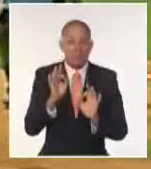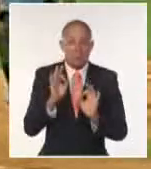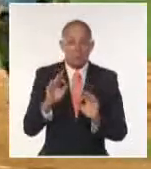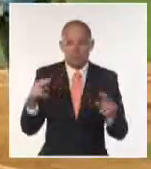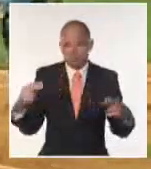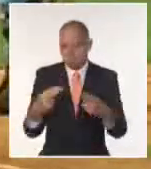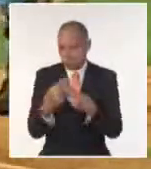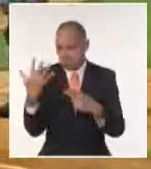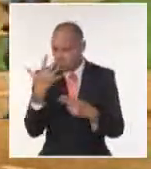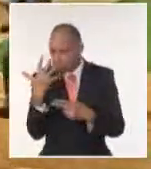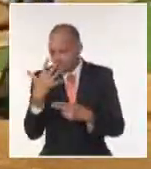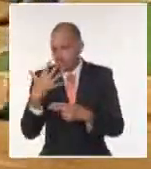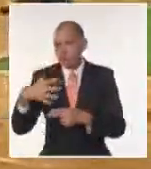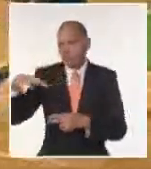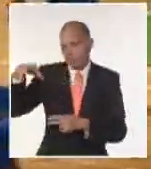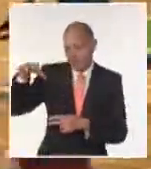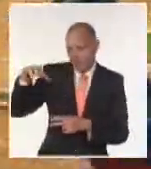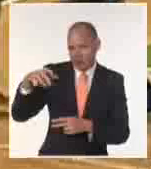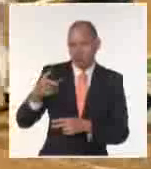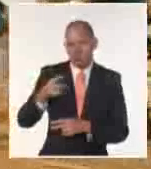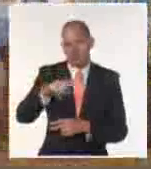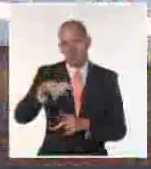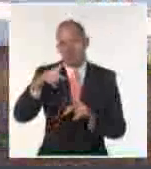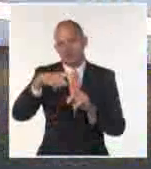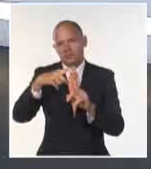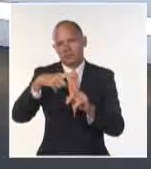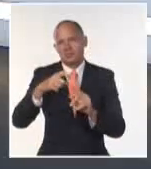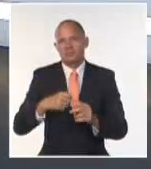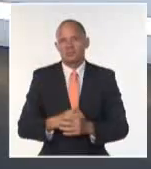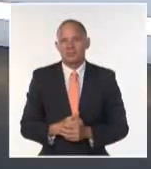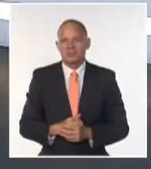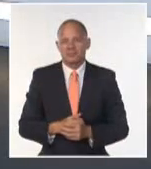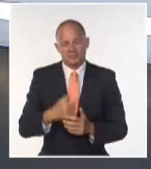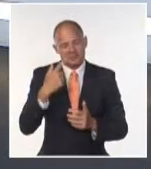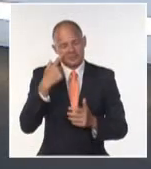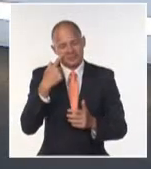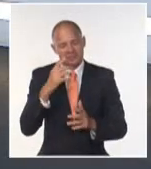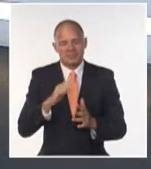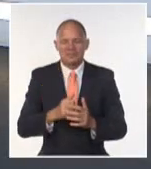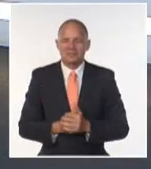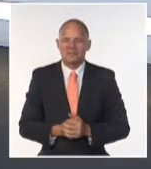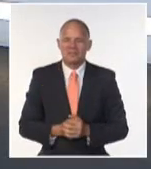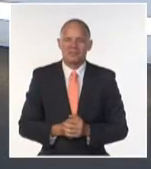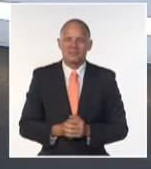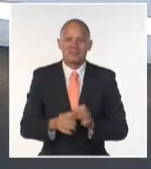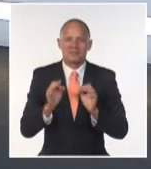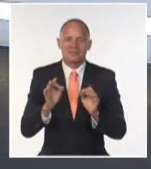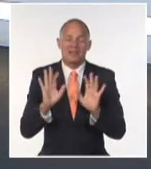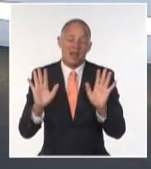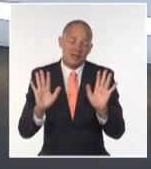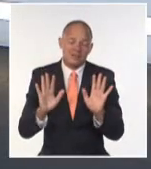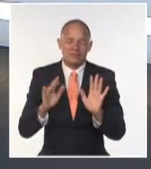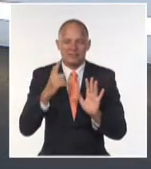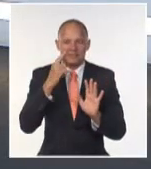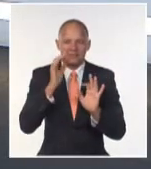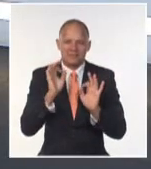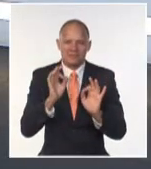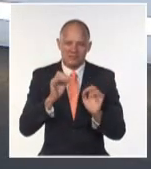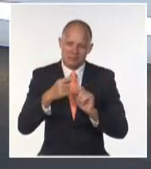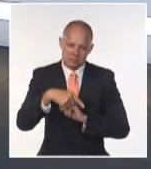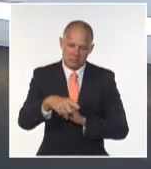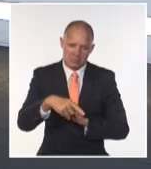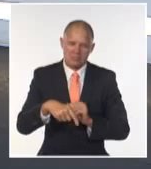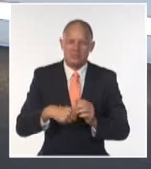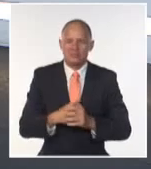una final pintada de verde ritual que el tiempo nos diga qué va a suceder en las